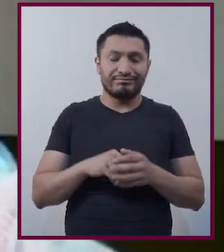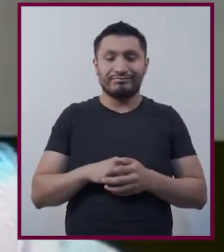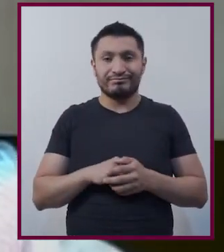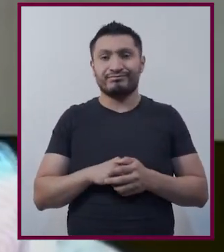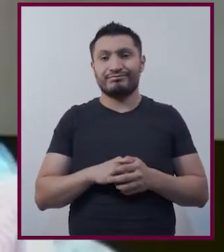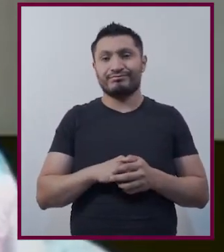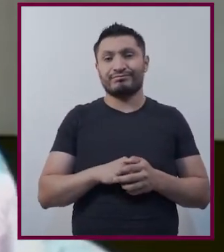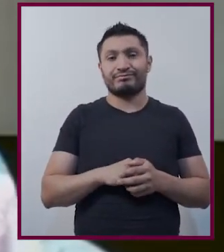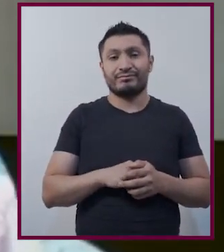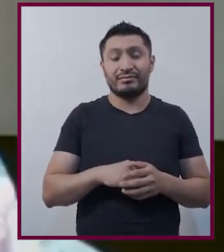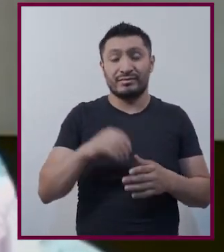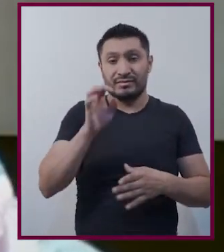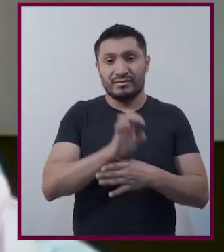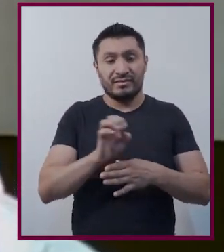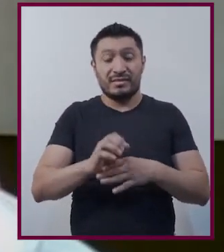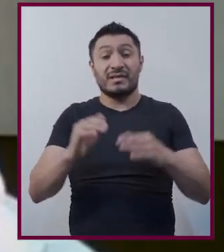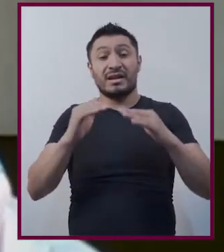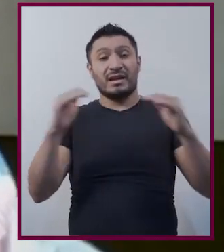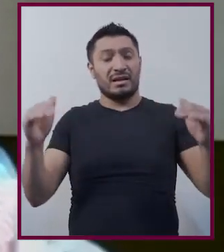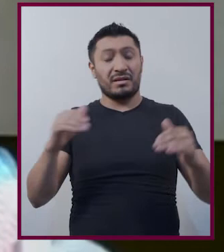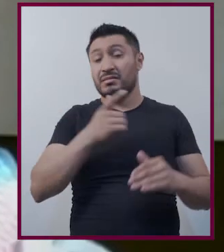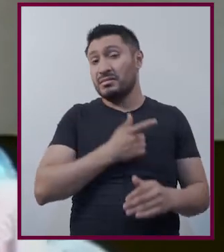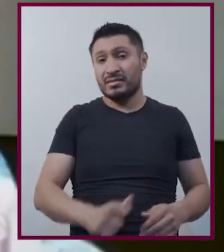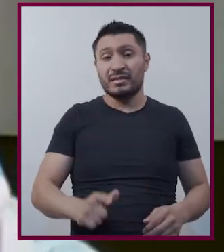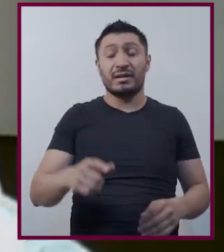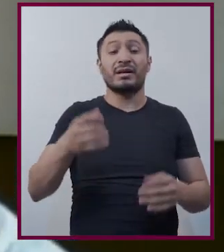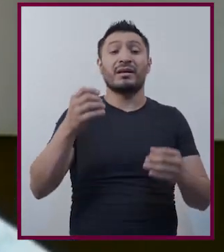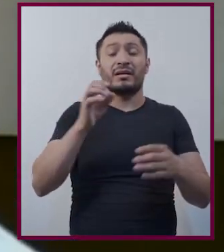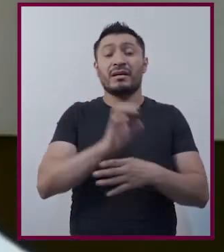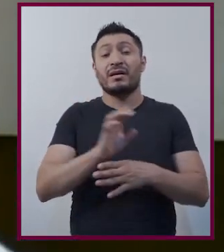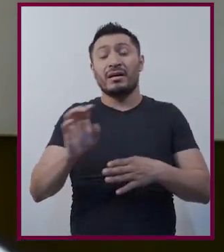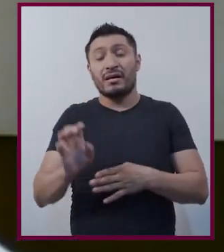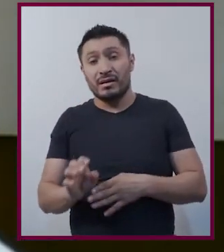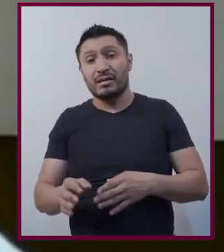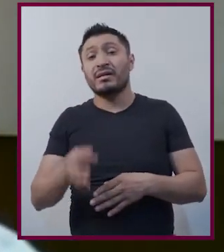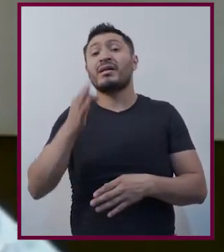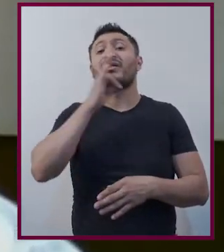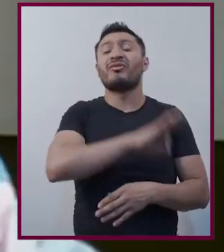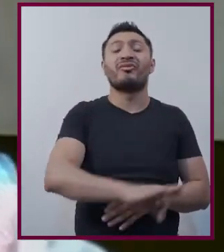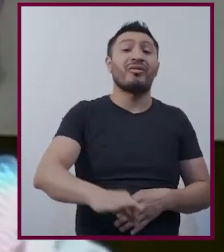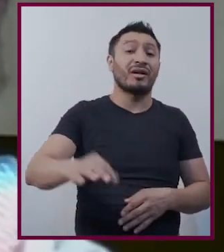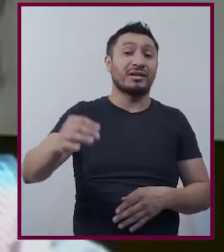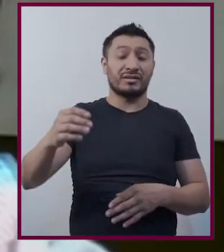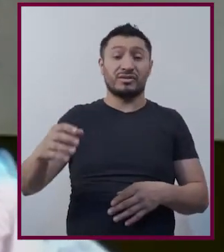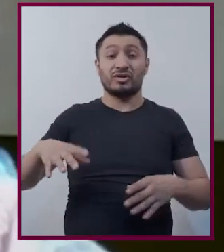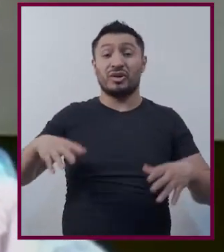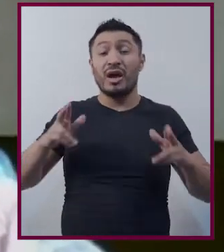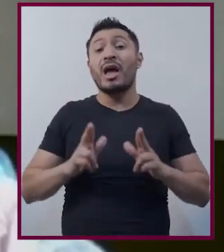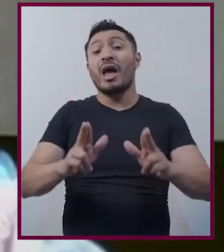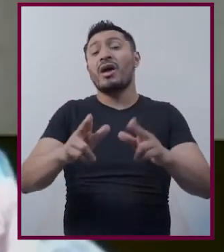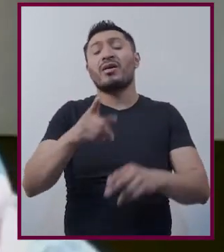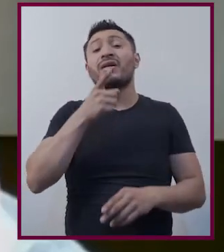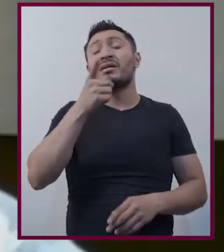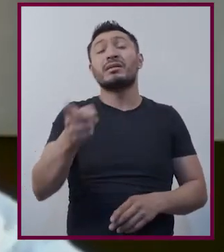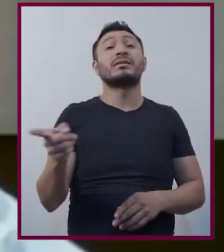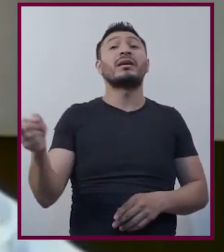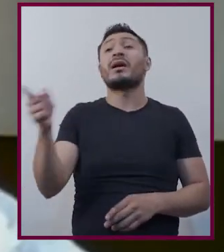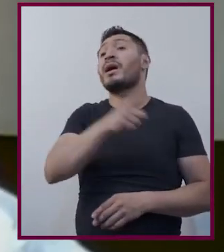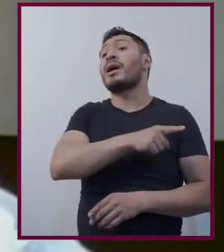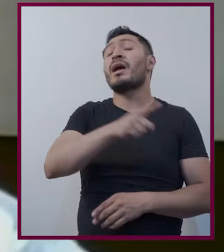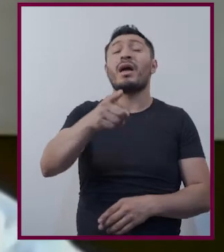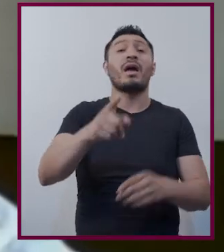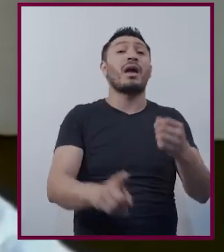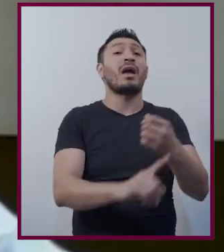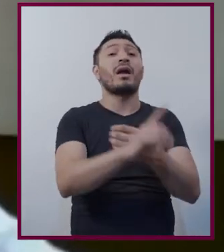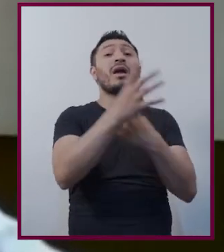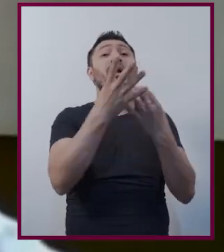hay un desencanto con la democracia y surgen los falsos mesías, los que dicen que pues ellos van a resolver